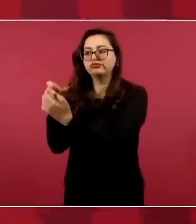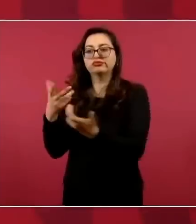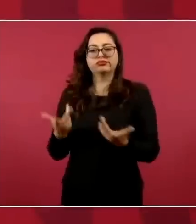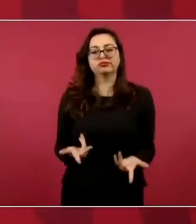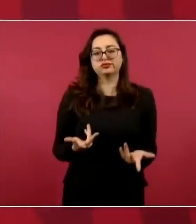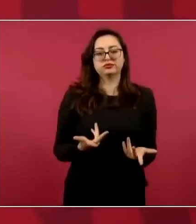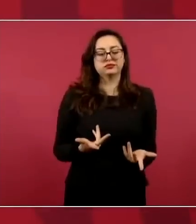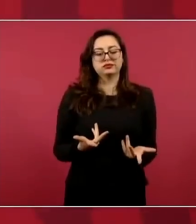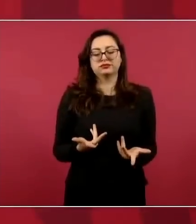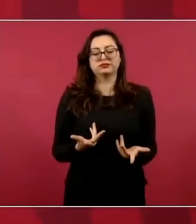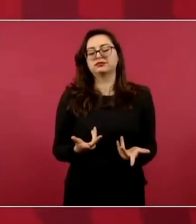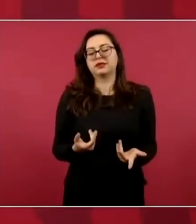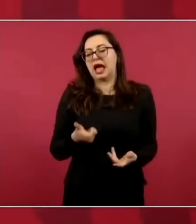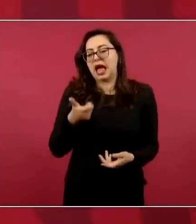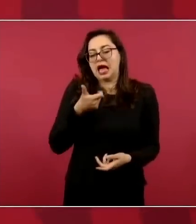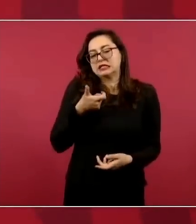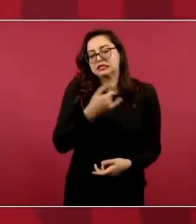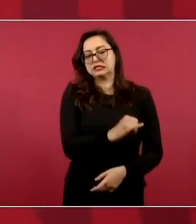a muchos.